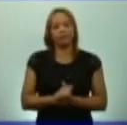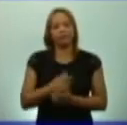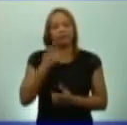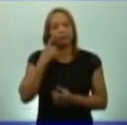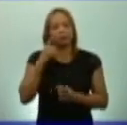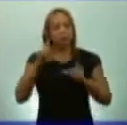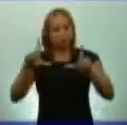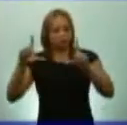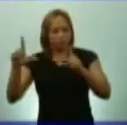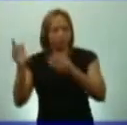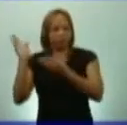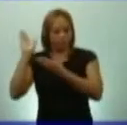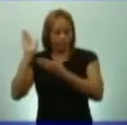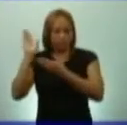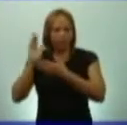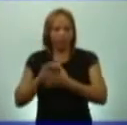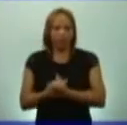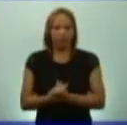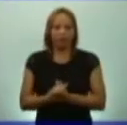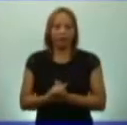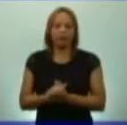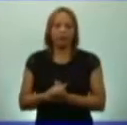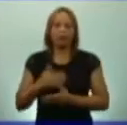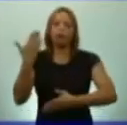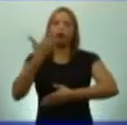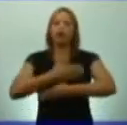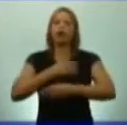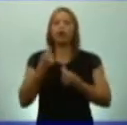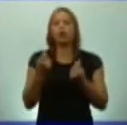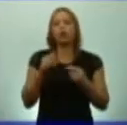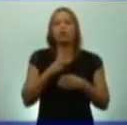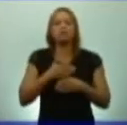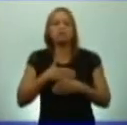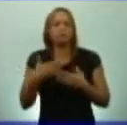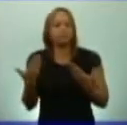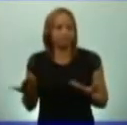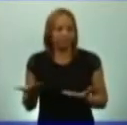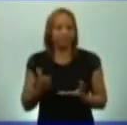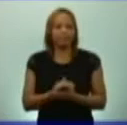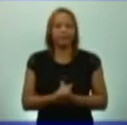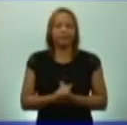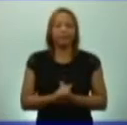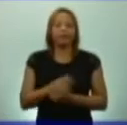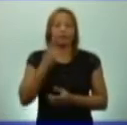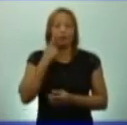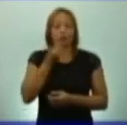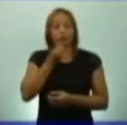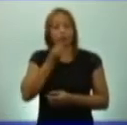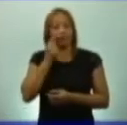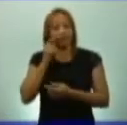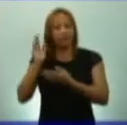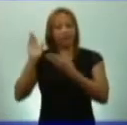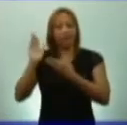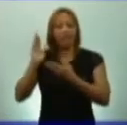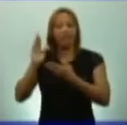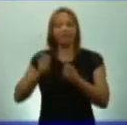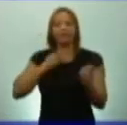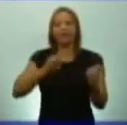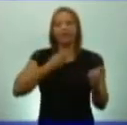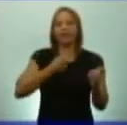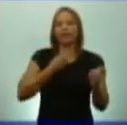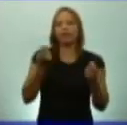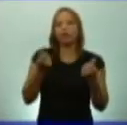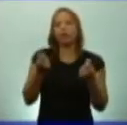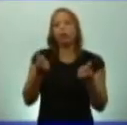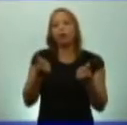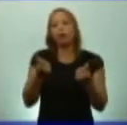la diapositiva qué es el bloqueo económico. Como ustedes pueden ver, es la agresión económica que